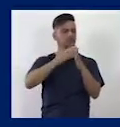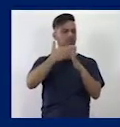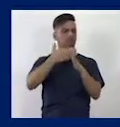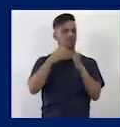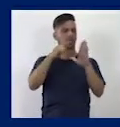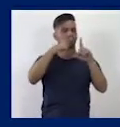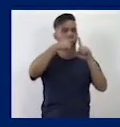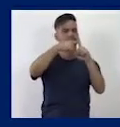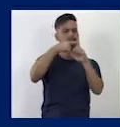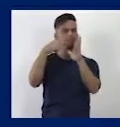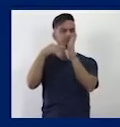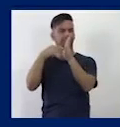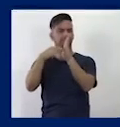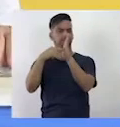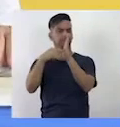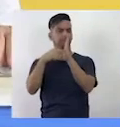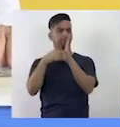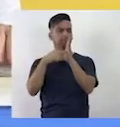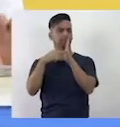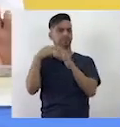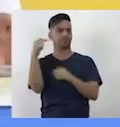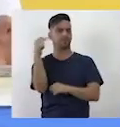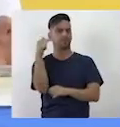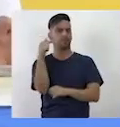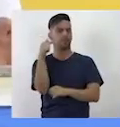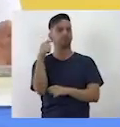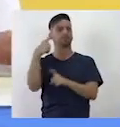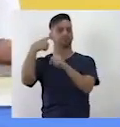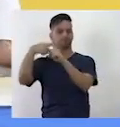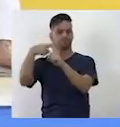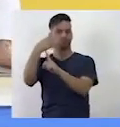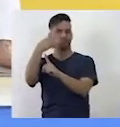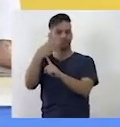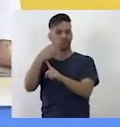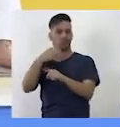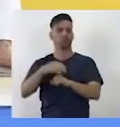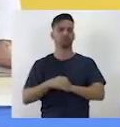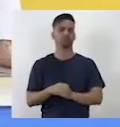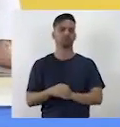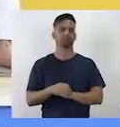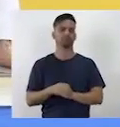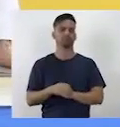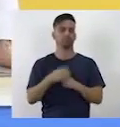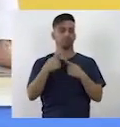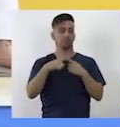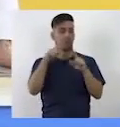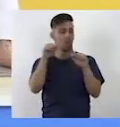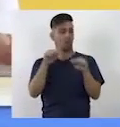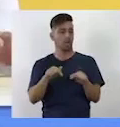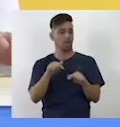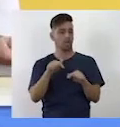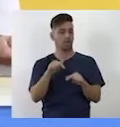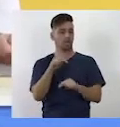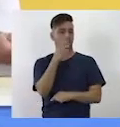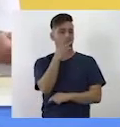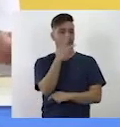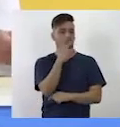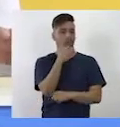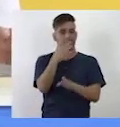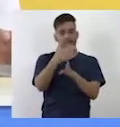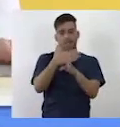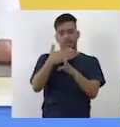ser proceso espontáneo pero nosotros a nivel que estamos vamos a basarnos en el valor de